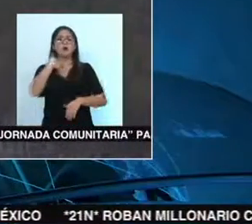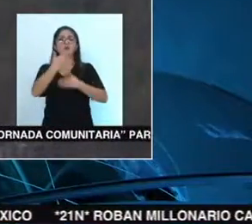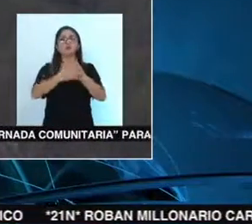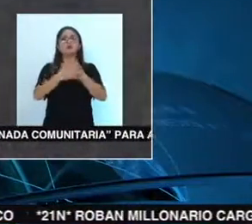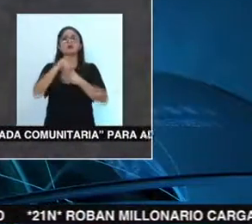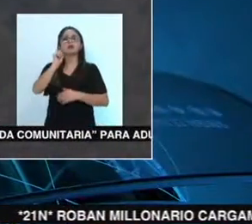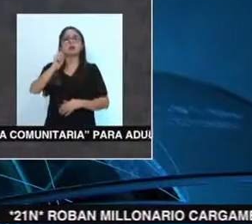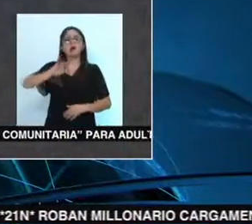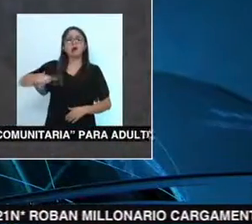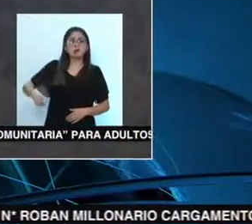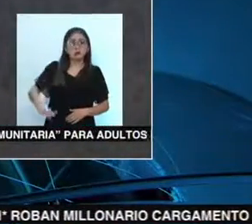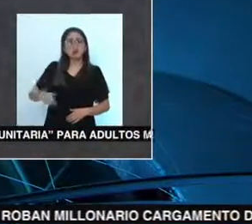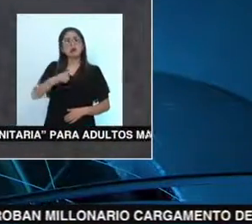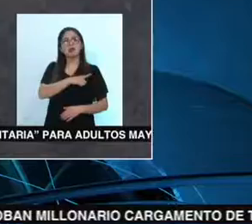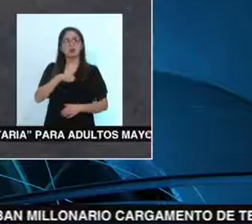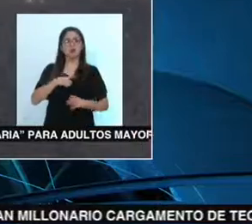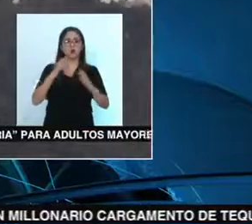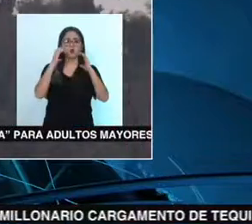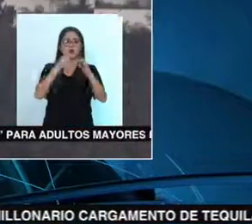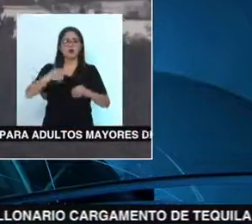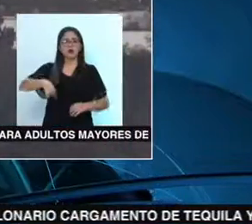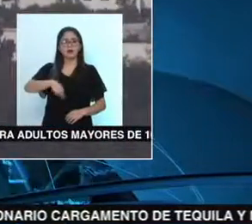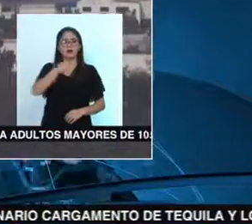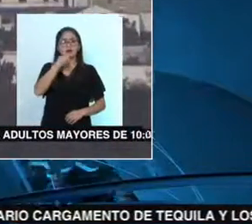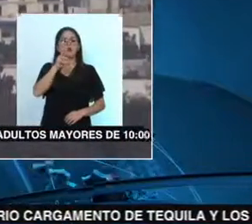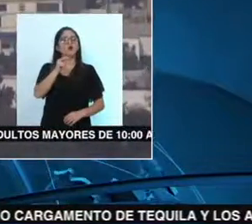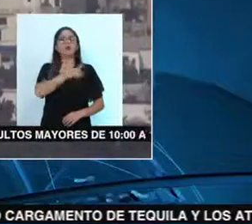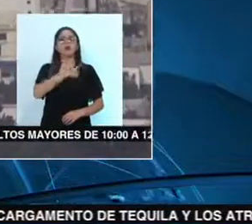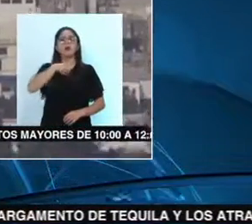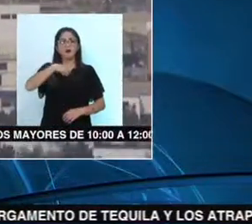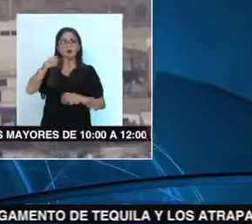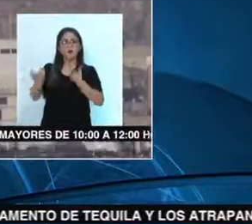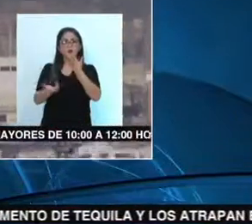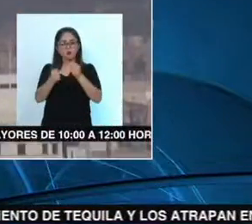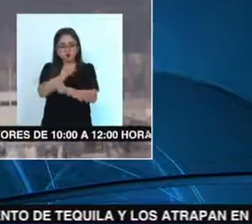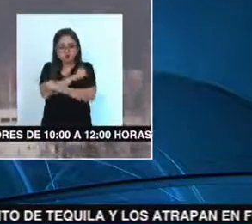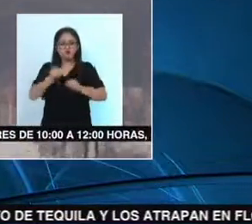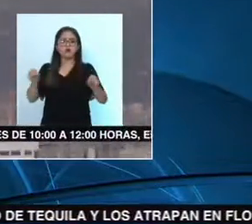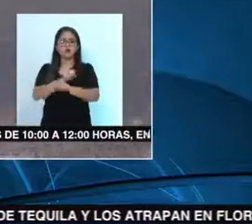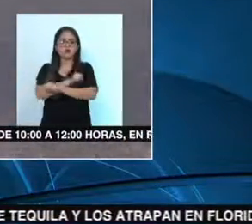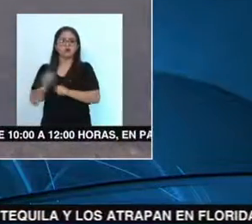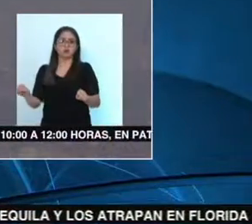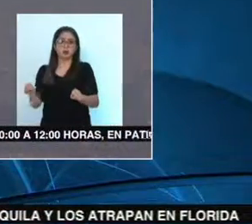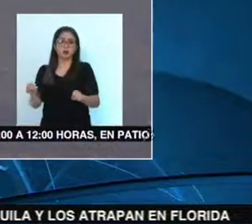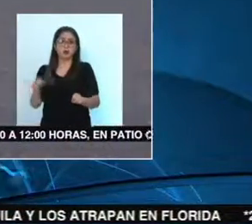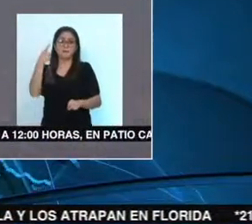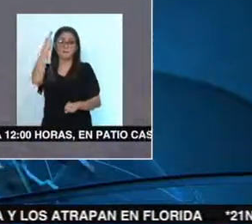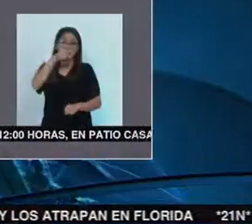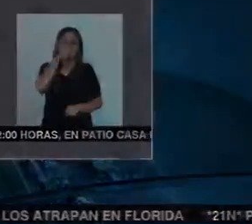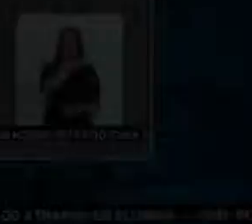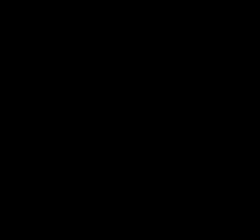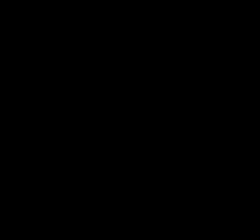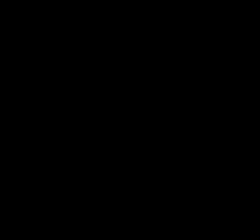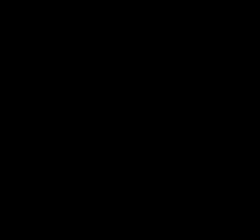¿no? Por seguridad de nuestros niños, hay que evitar la quema de cohetes e incluso para no afectar la salud de nuestras mascotas.